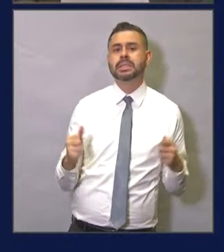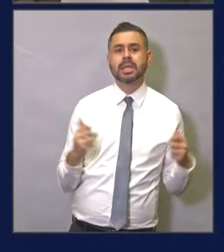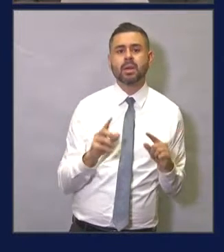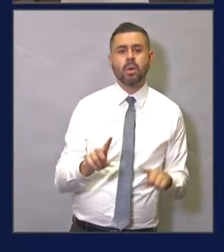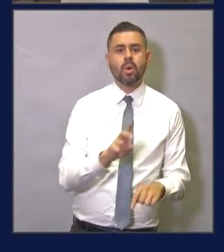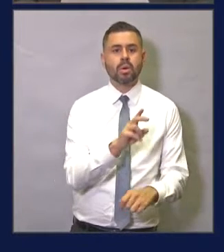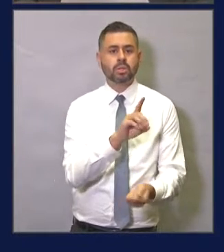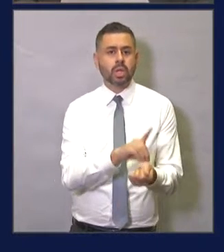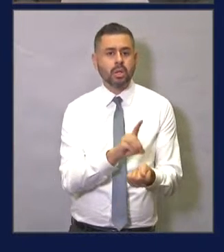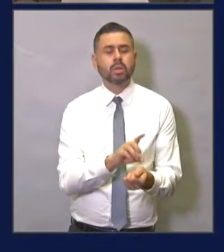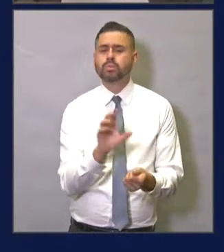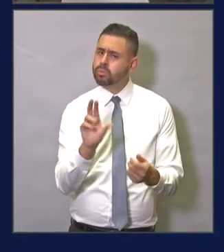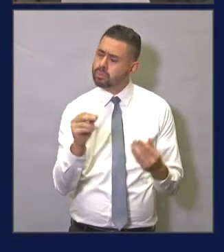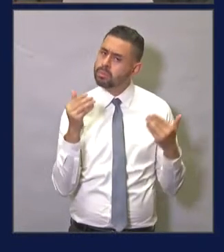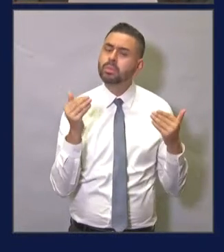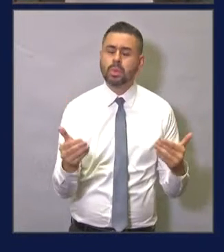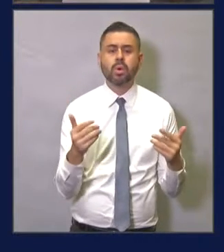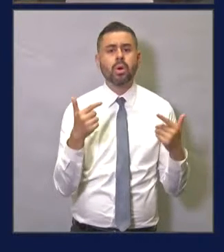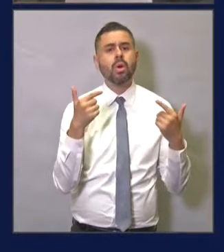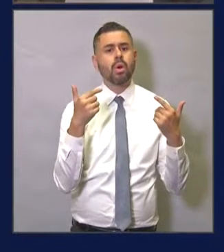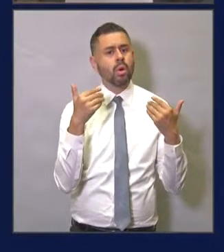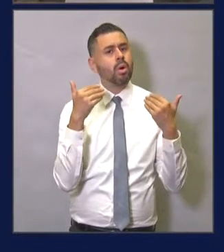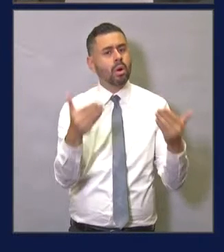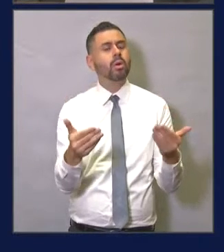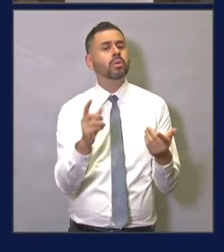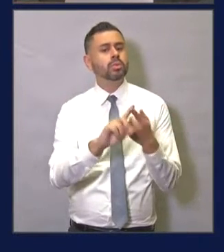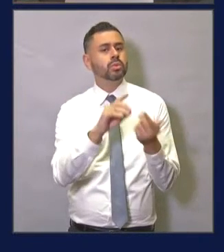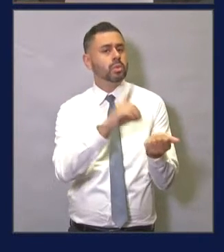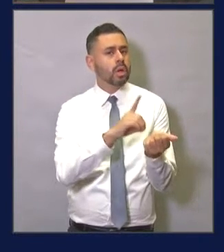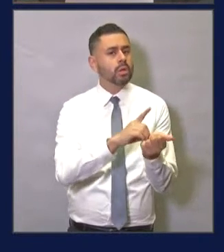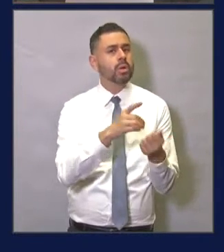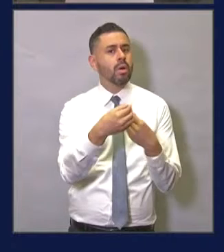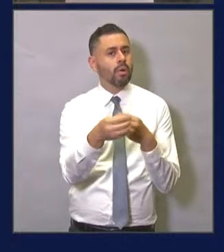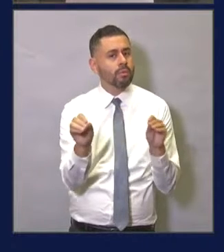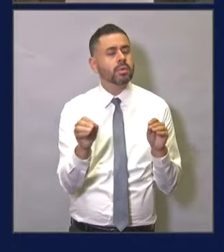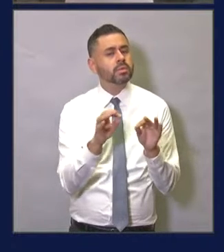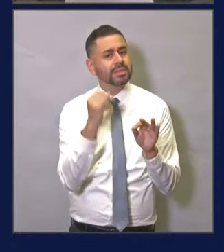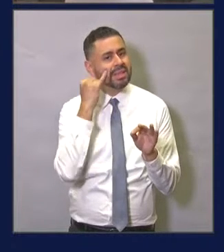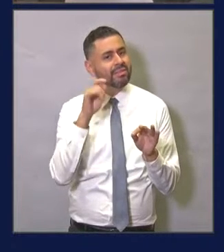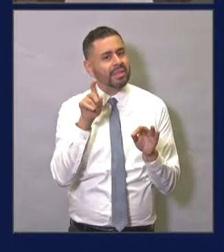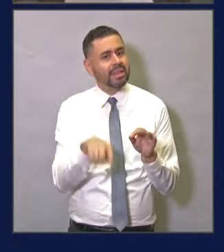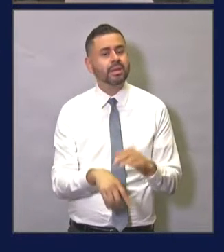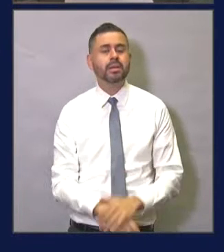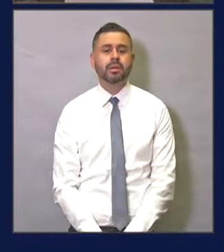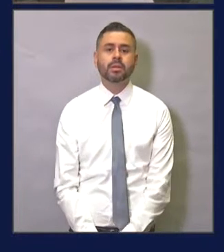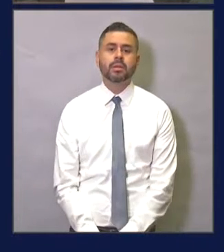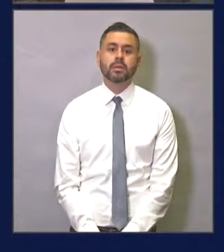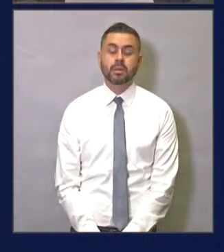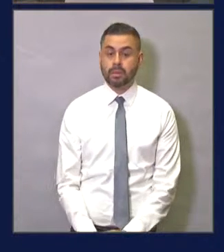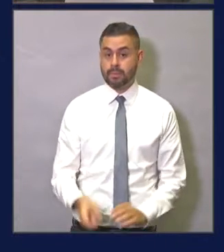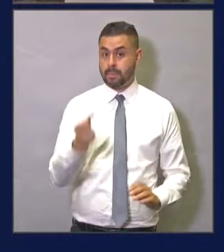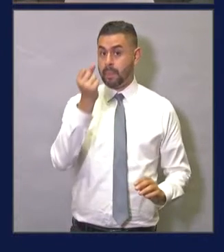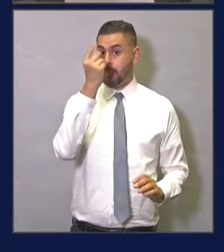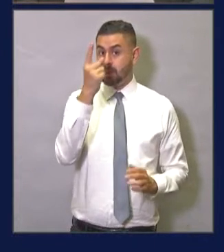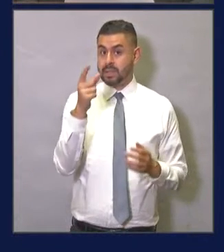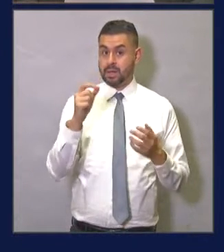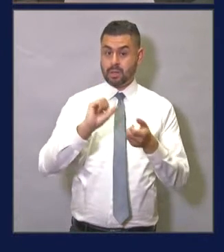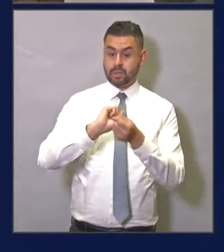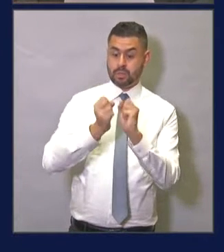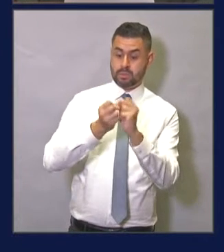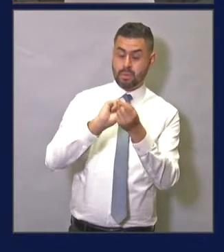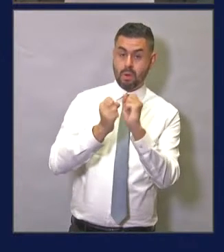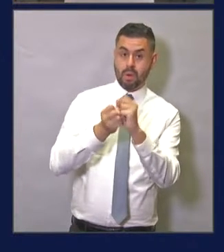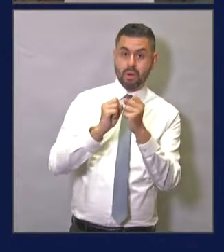necesaria. Tenga en cuenta que los equipos deportivos juveniles pueden realizar entrenamiento